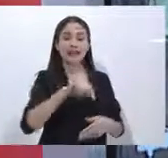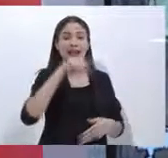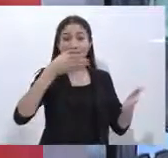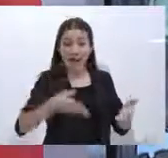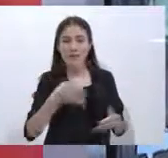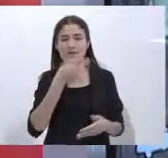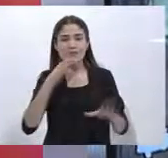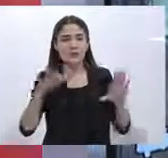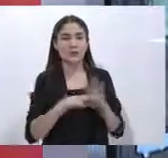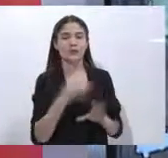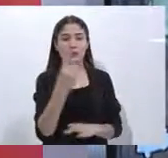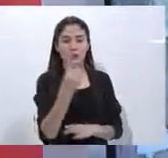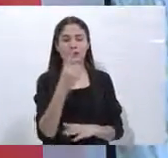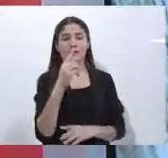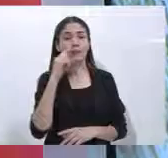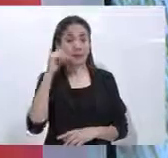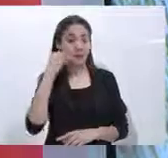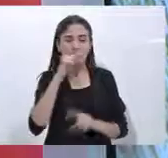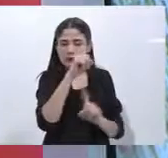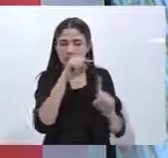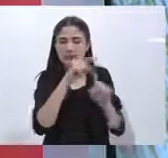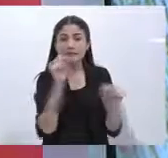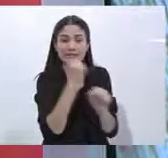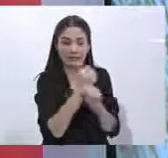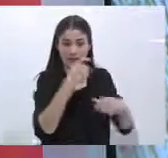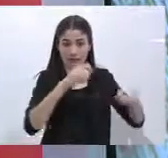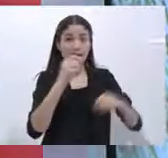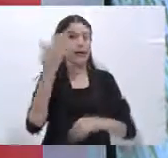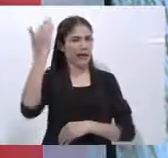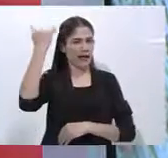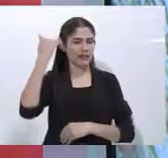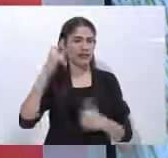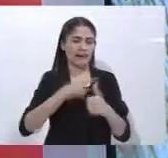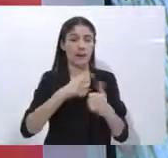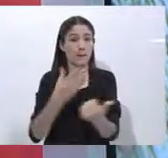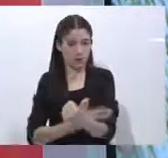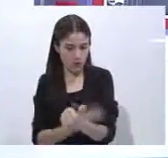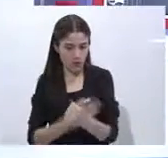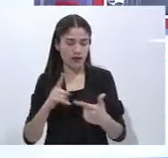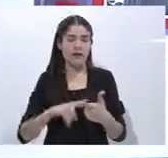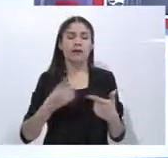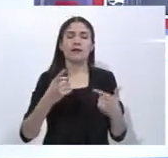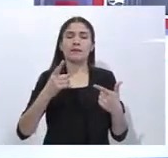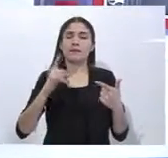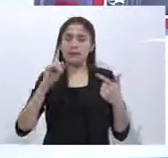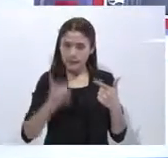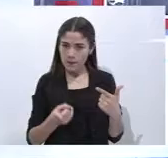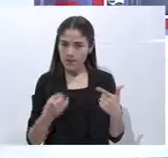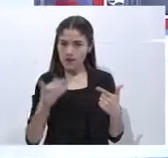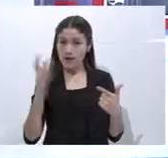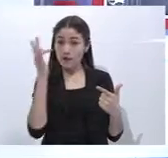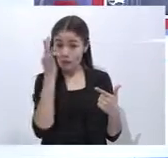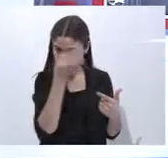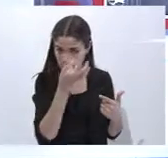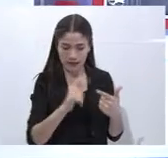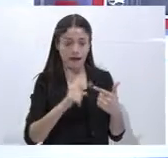también estuvimos vendiendo un poco de vendiendo mandioca y frutilla pero principalmente tomate y fue un éxito fue un